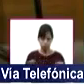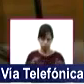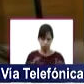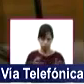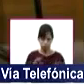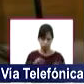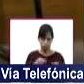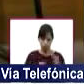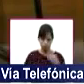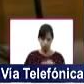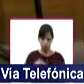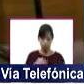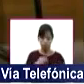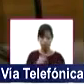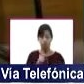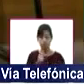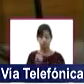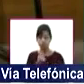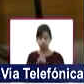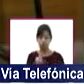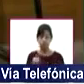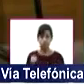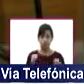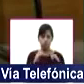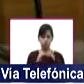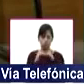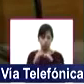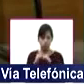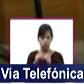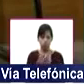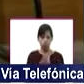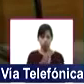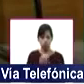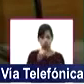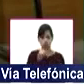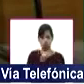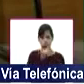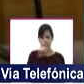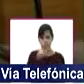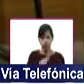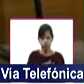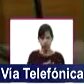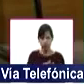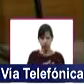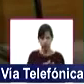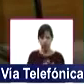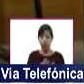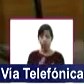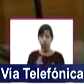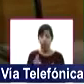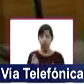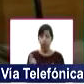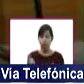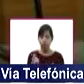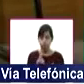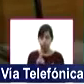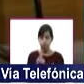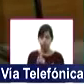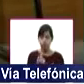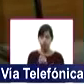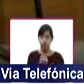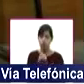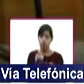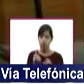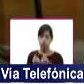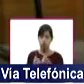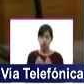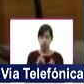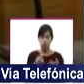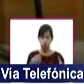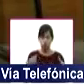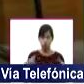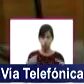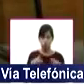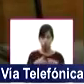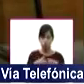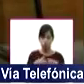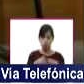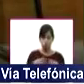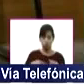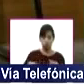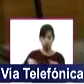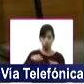estado expuesto a un bombardeo propagandístico muy negativo con la revocación de mandato que